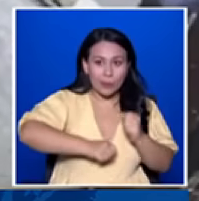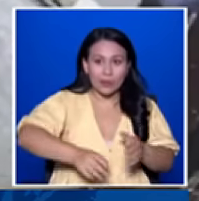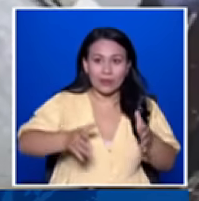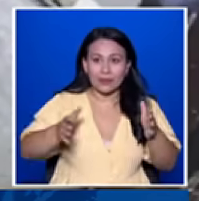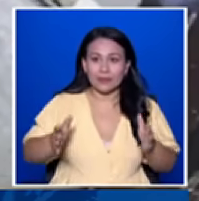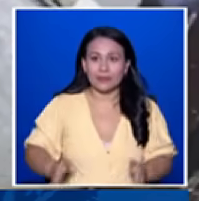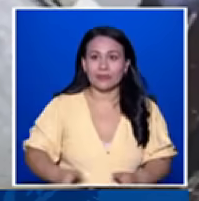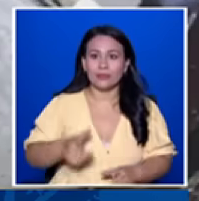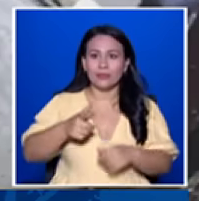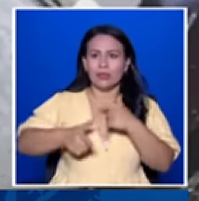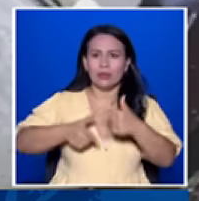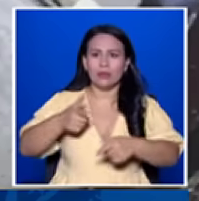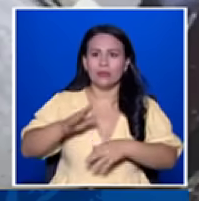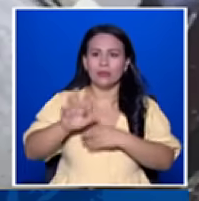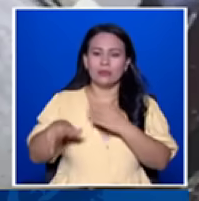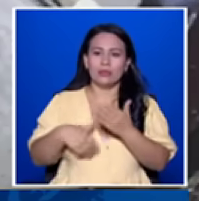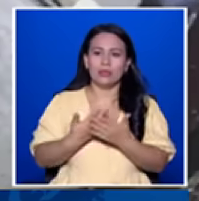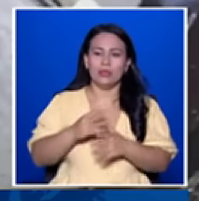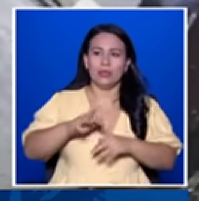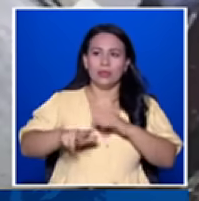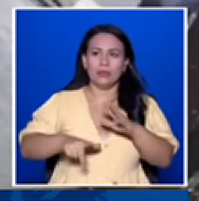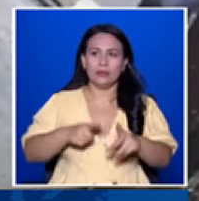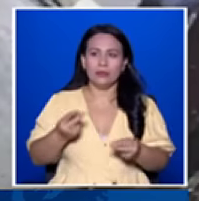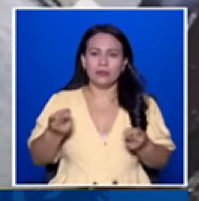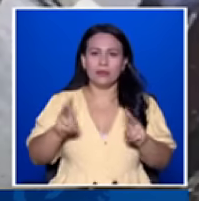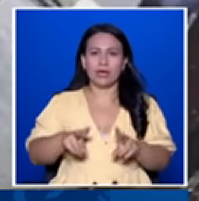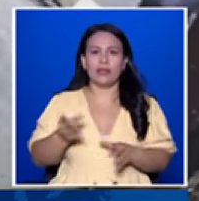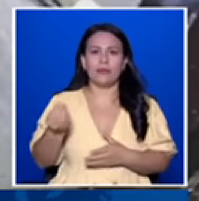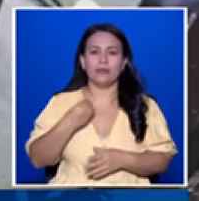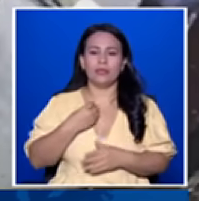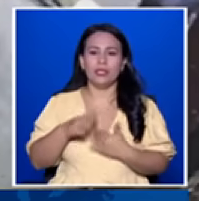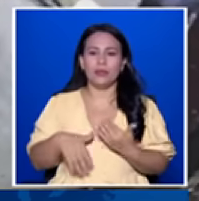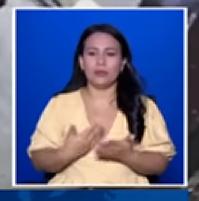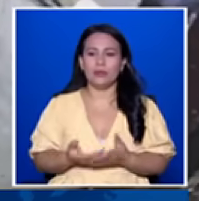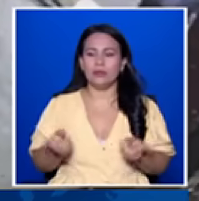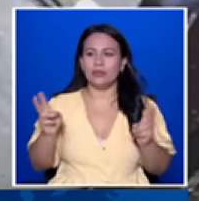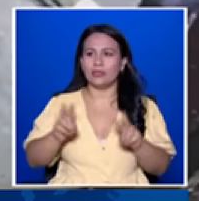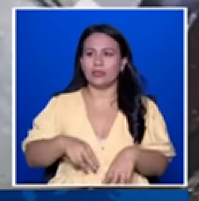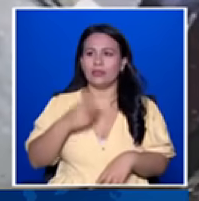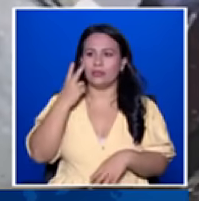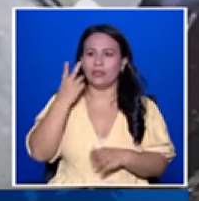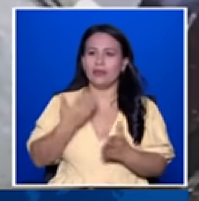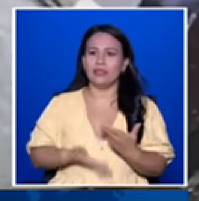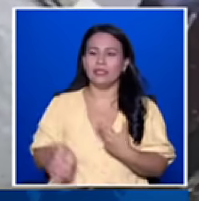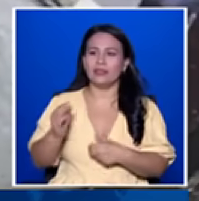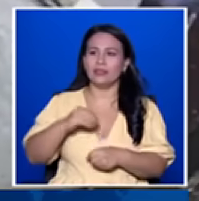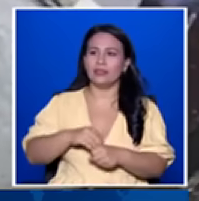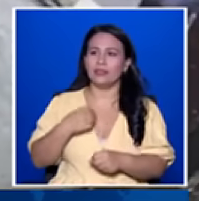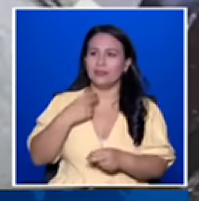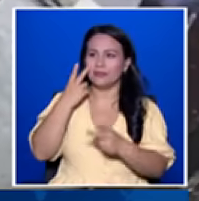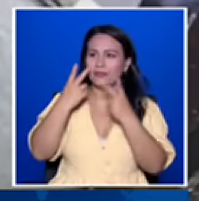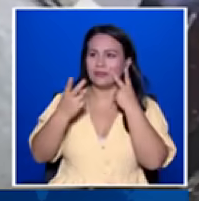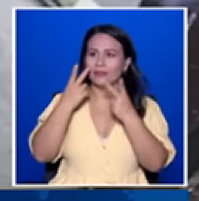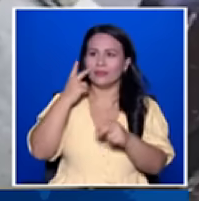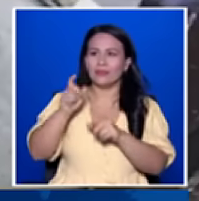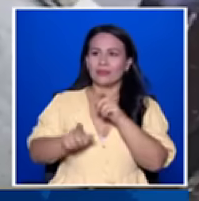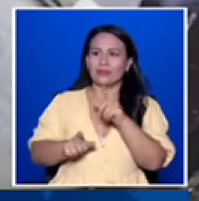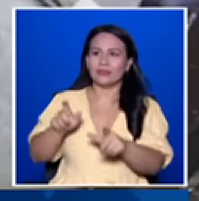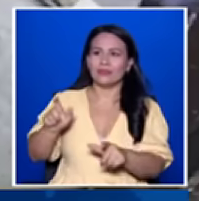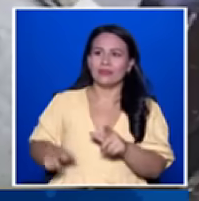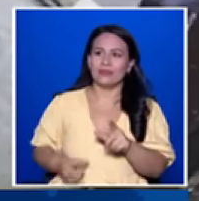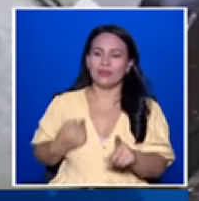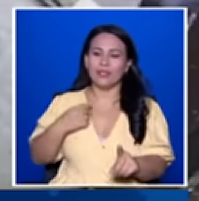la vitrina, pues la rompen para empezar a sacar todos los celulares. Van armados. Van armados, incluso de ellos, uno de